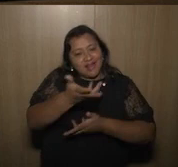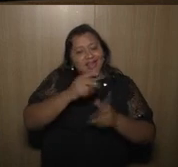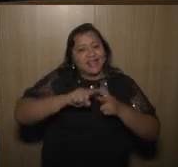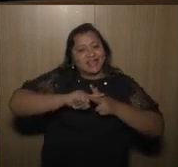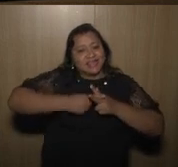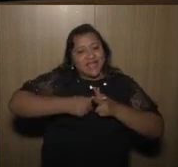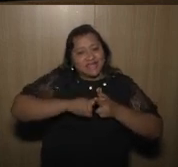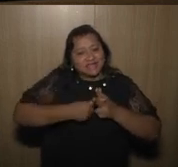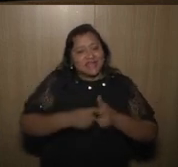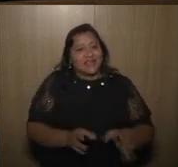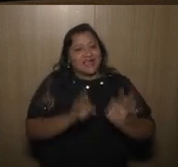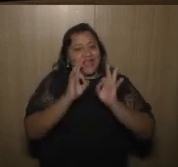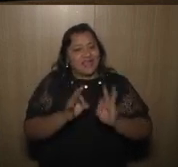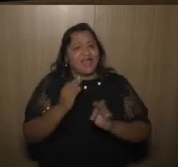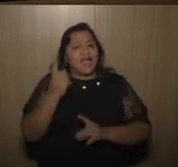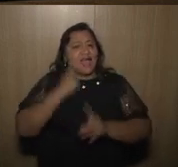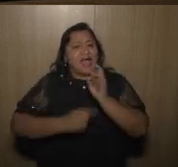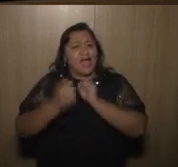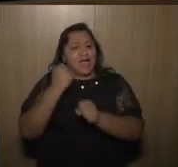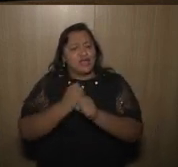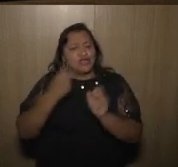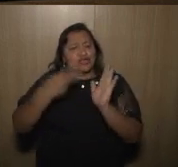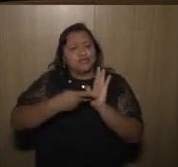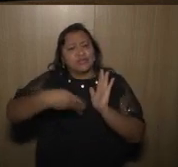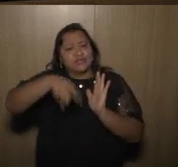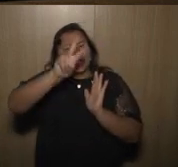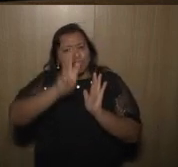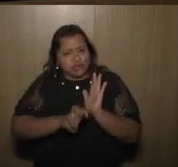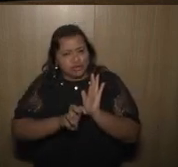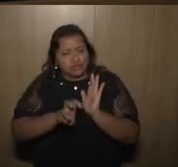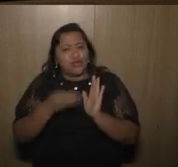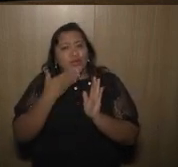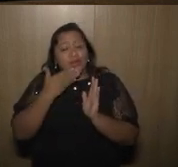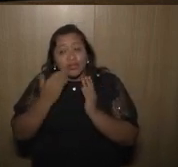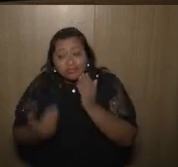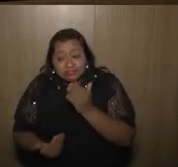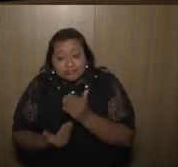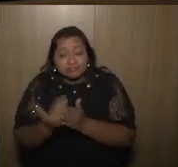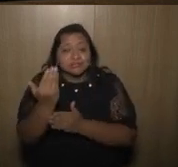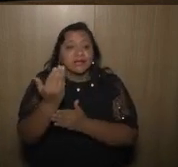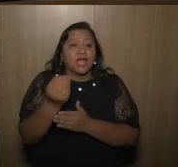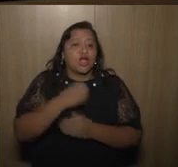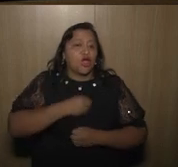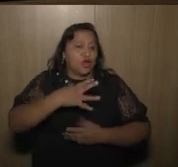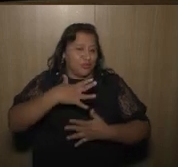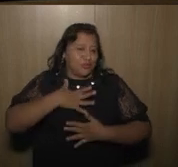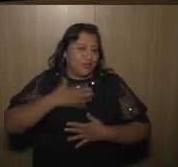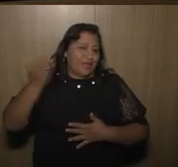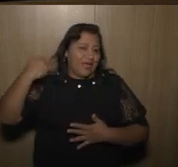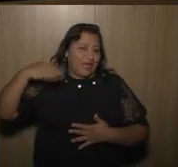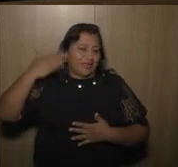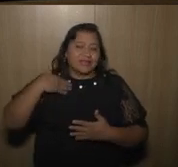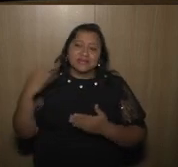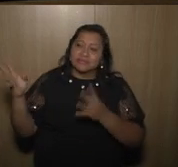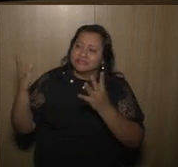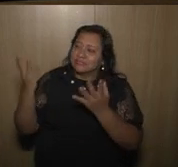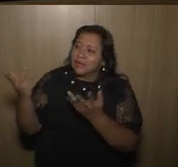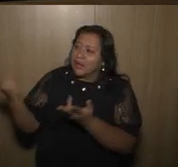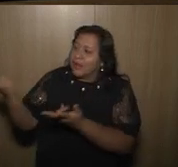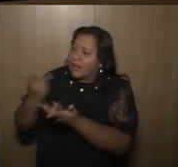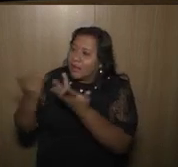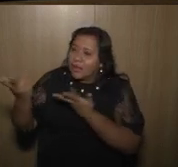de todos desde el año 2018 a nuestra llegada, donde tuvimos la oportunidad en esos momentos escuchar cuáles eran